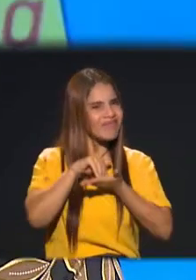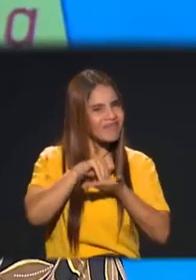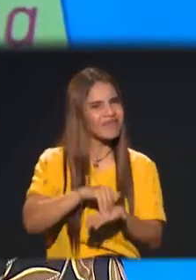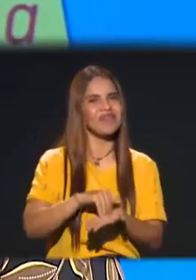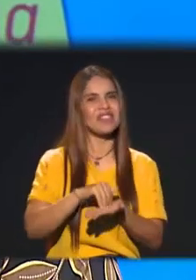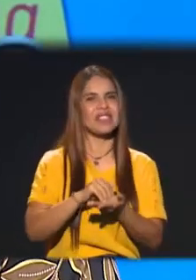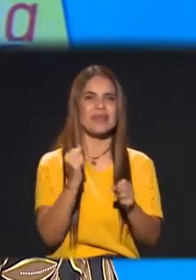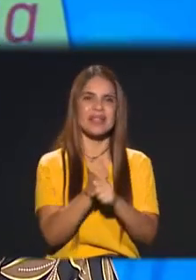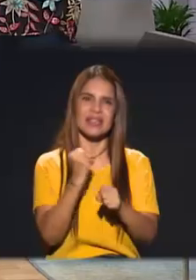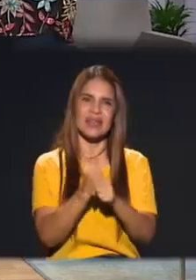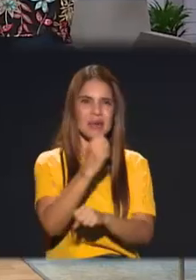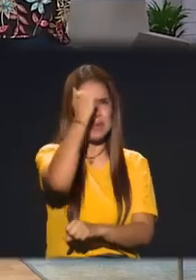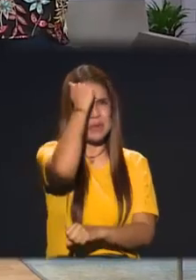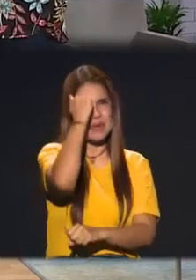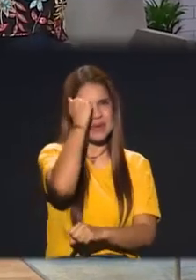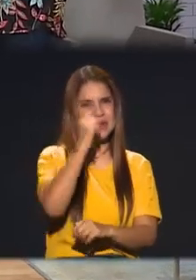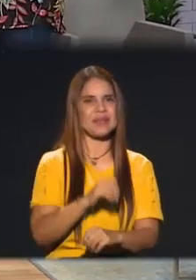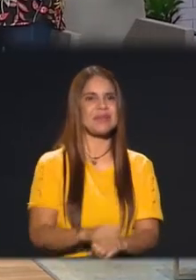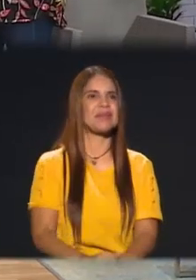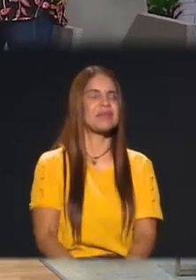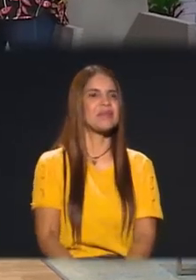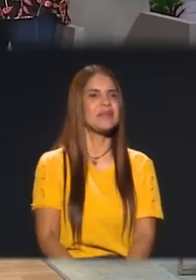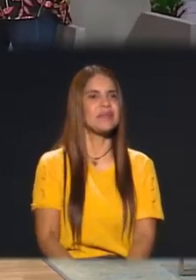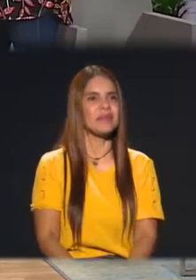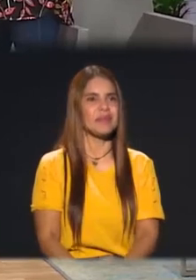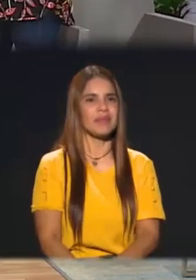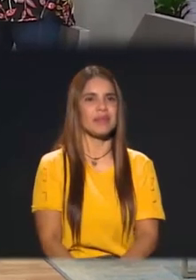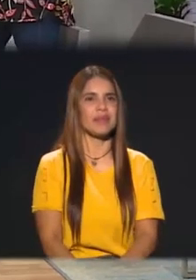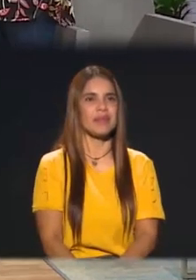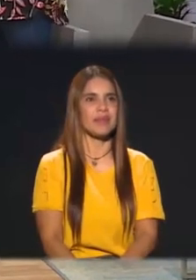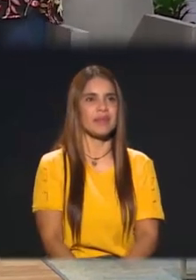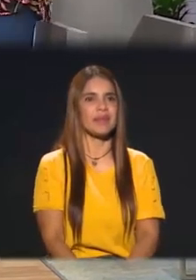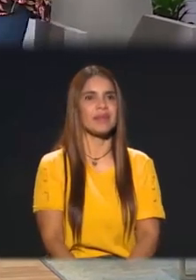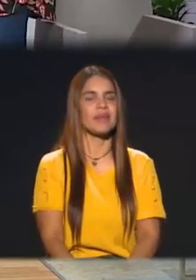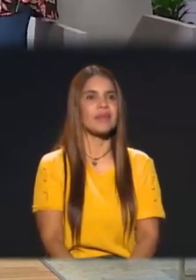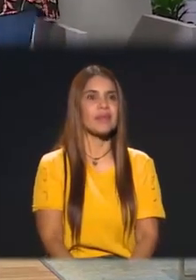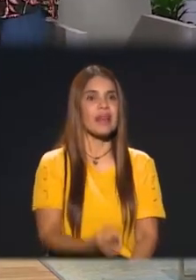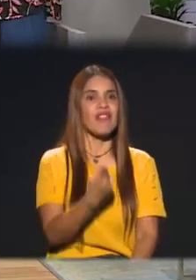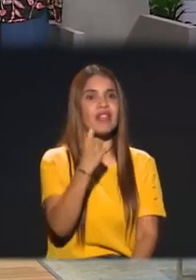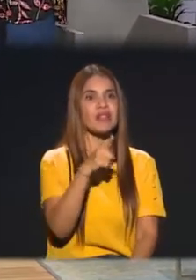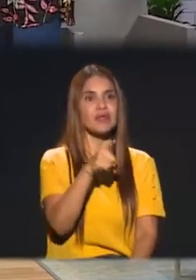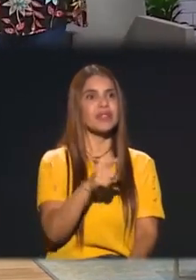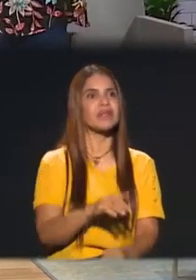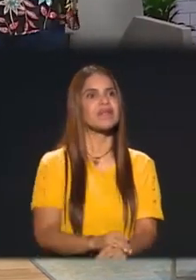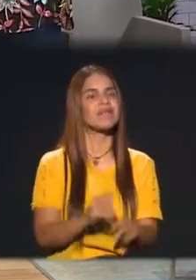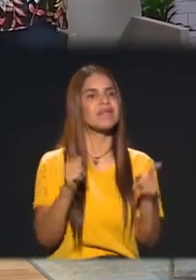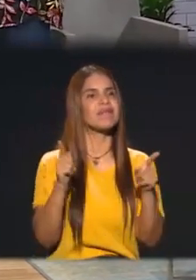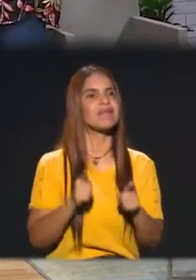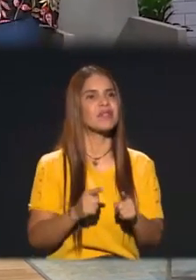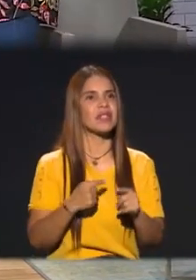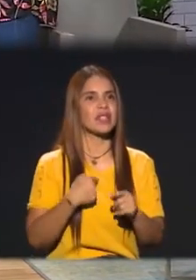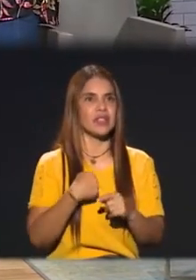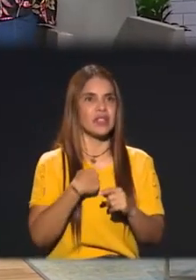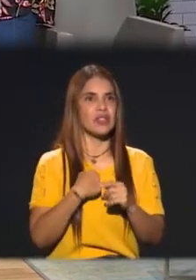esta labor y esta tarea de ser docentes. Es que nosotros somos más románticos. Bueno, profesora Cristina, me falta usted por la conclusión. Ah, bueno,